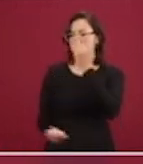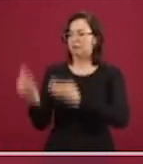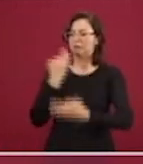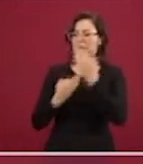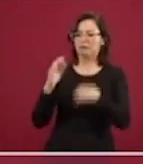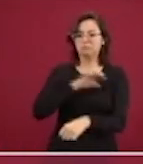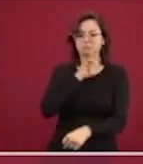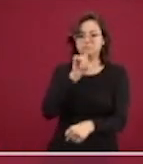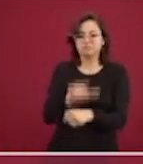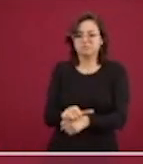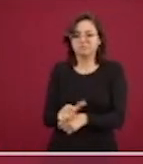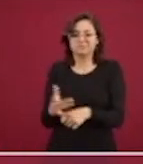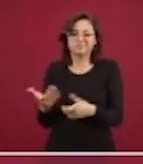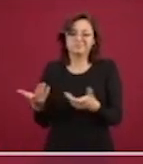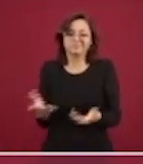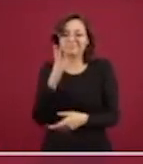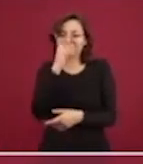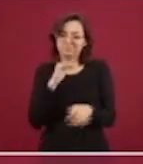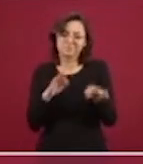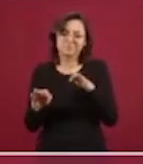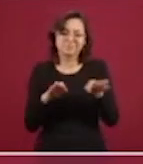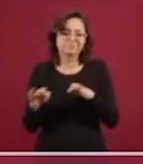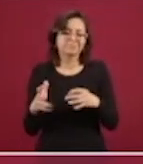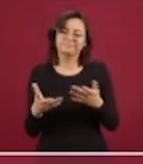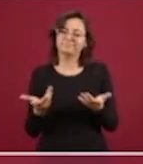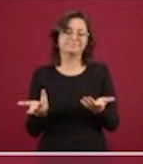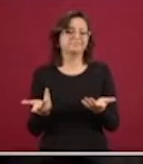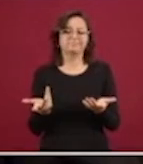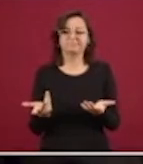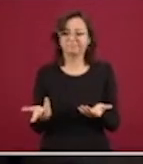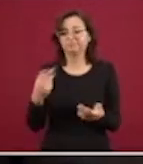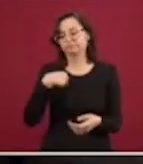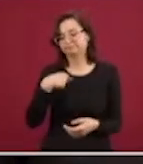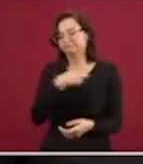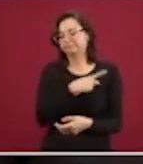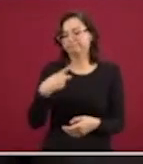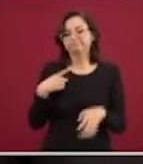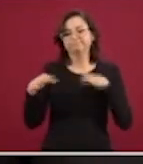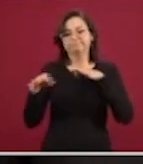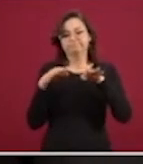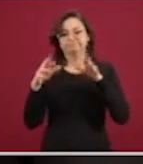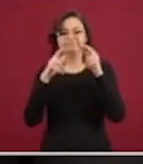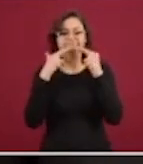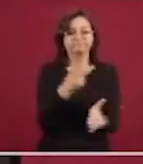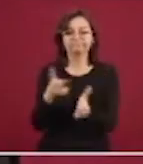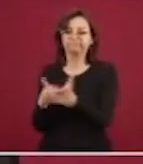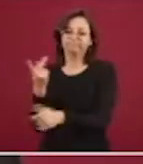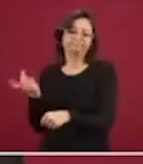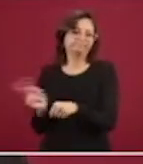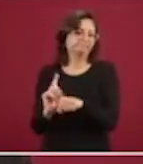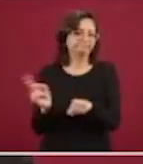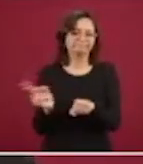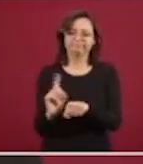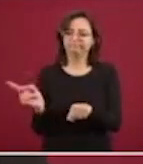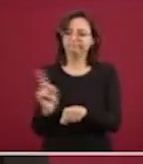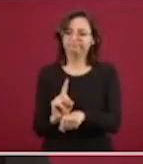yo trabajar, tengo que tener reuniones, estamos teniendo reuniones diarias,